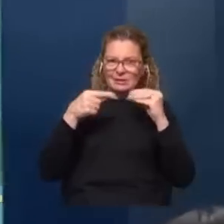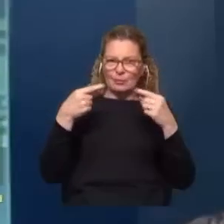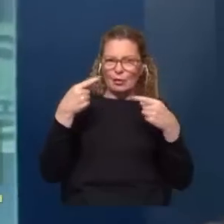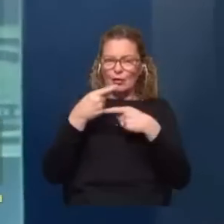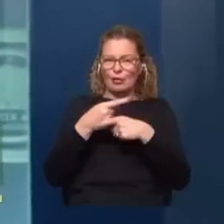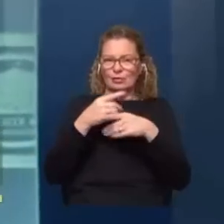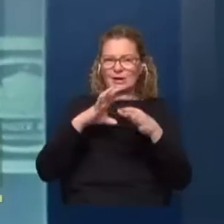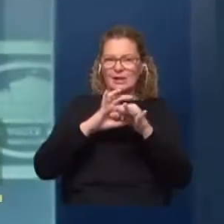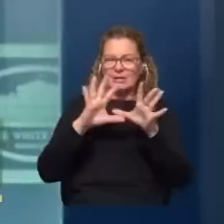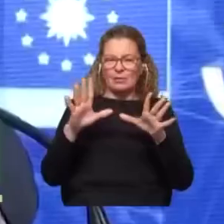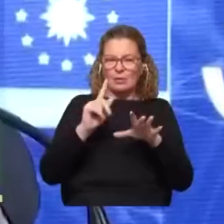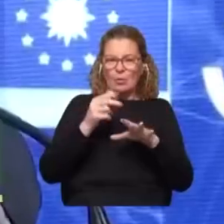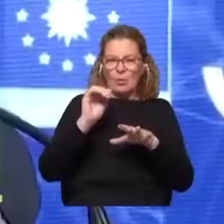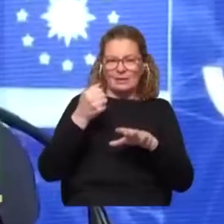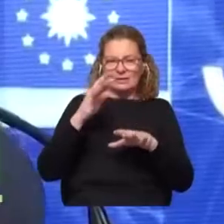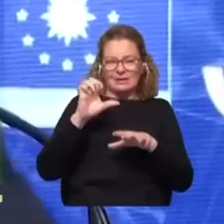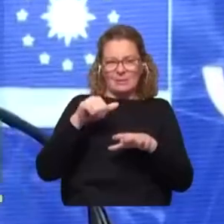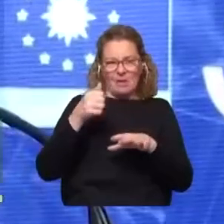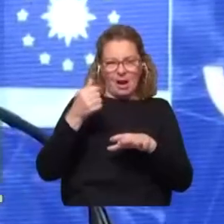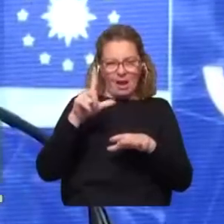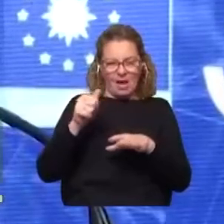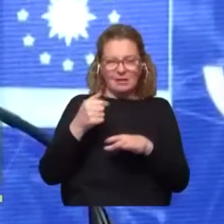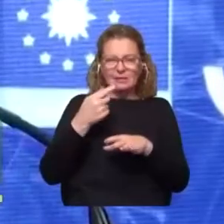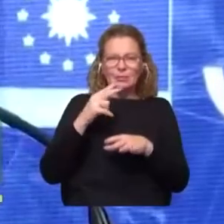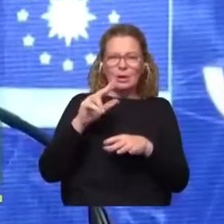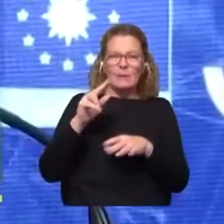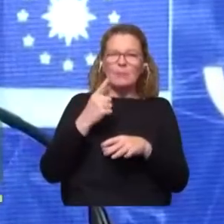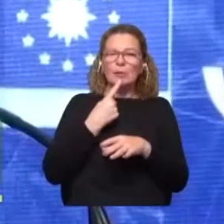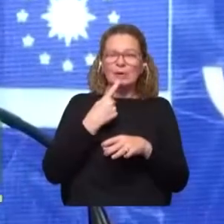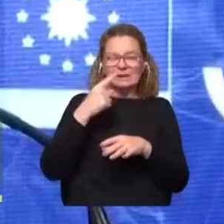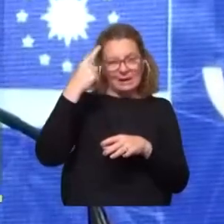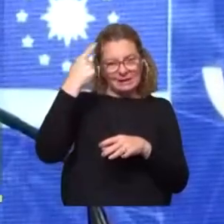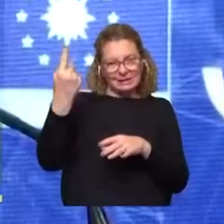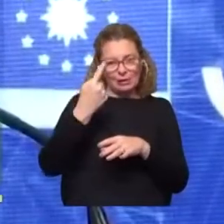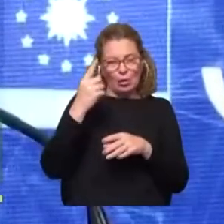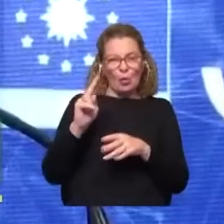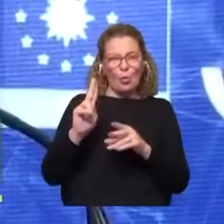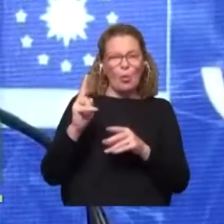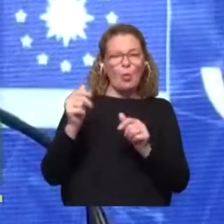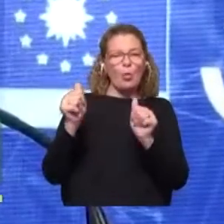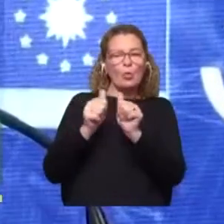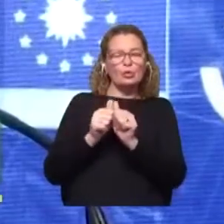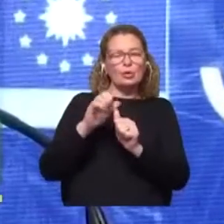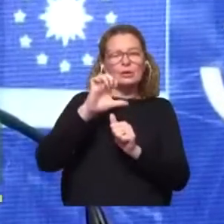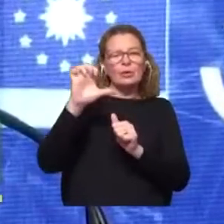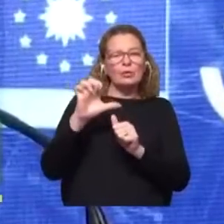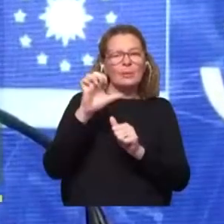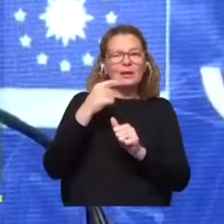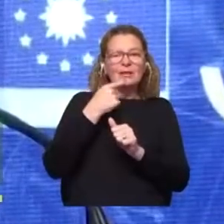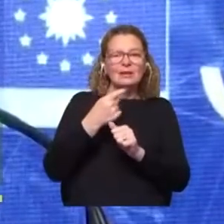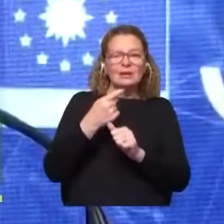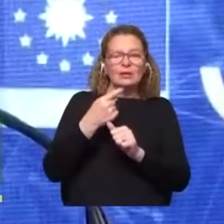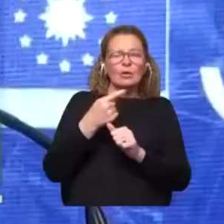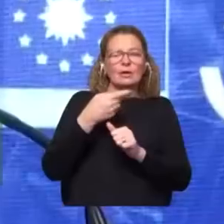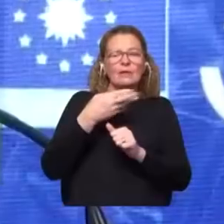socavar la democracia en Guatemala Mientras que el alto representante para la política exterior de la Unión Europea Joseph borrell sostuvo